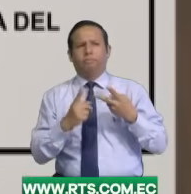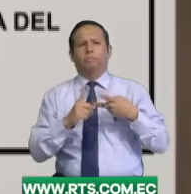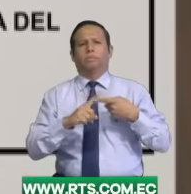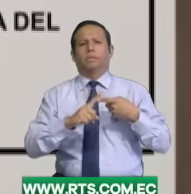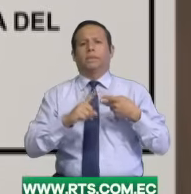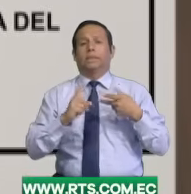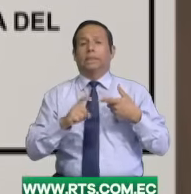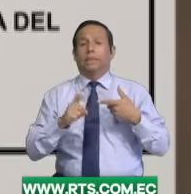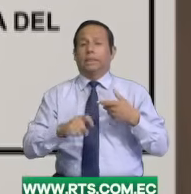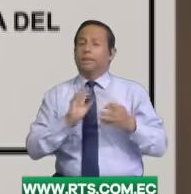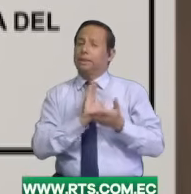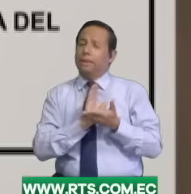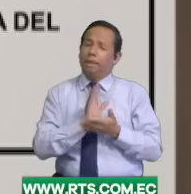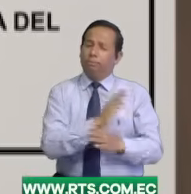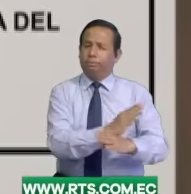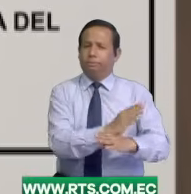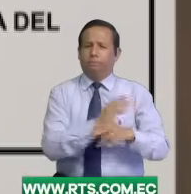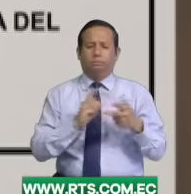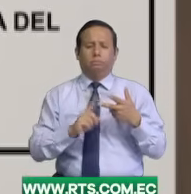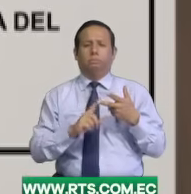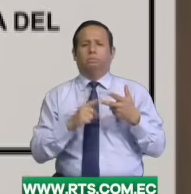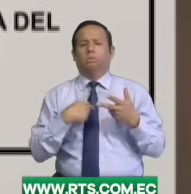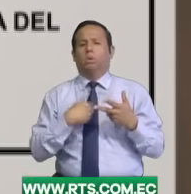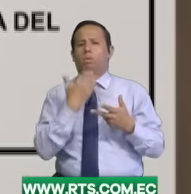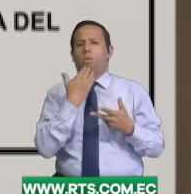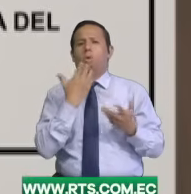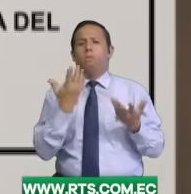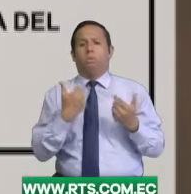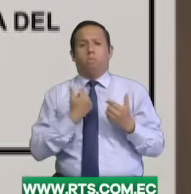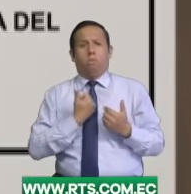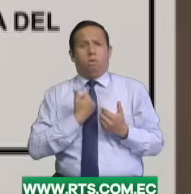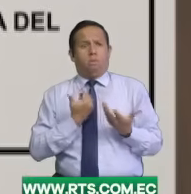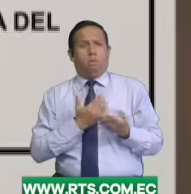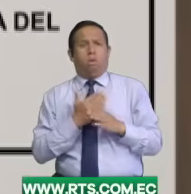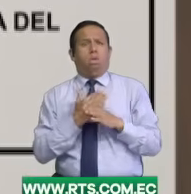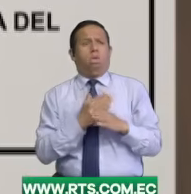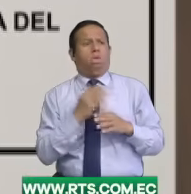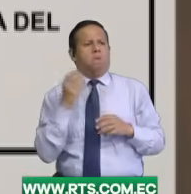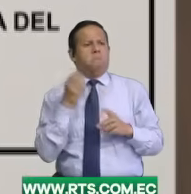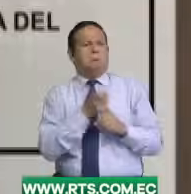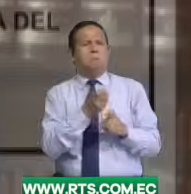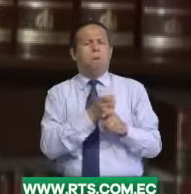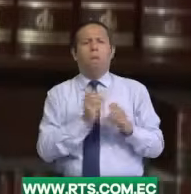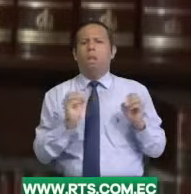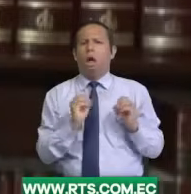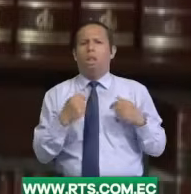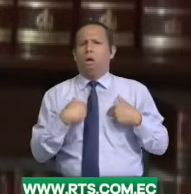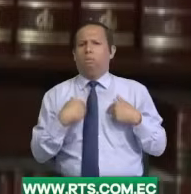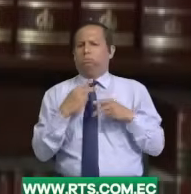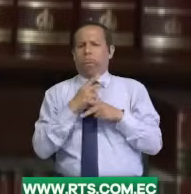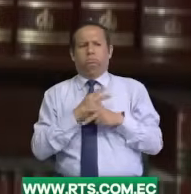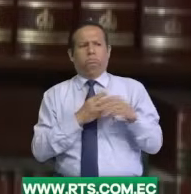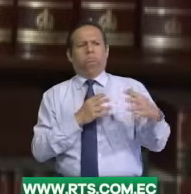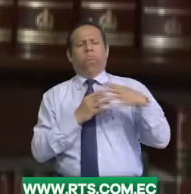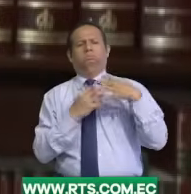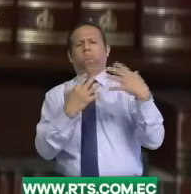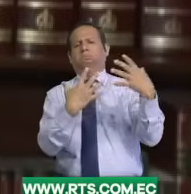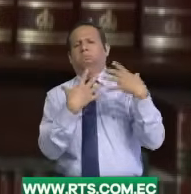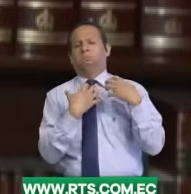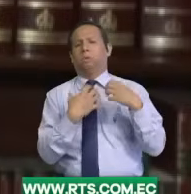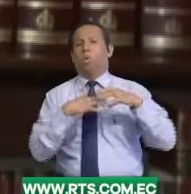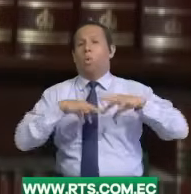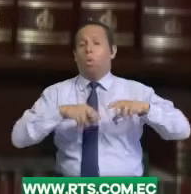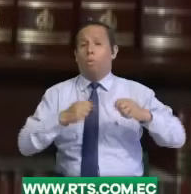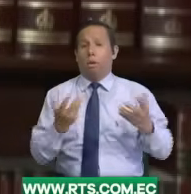racional de la defensa y falta de provocación suficiente por parte de quien actúa en defensa del derecho. La ley es bastante clara y así